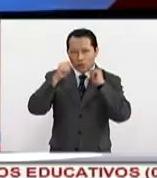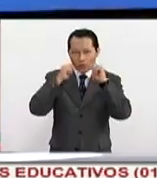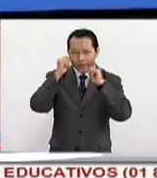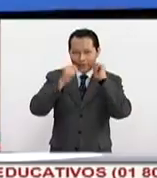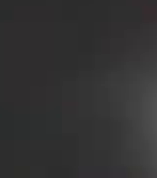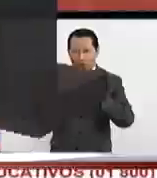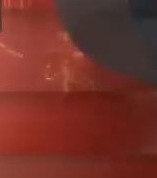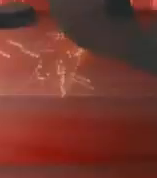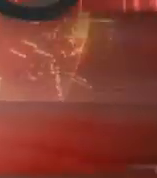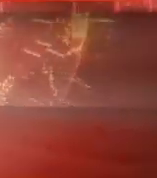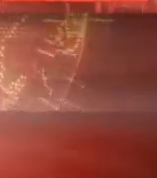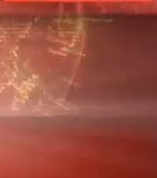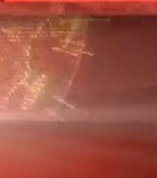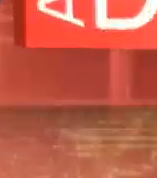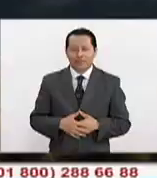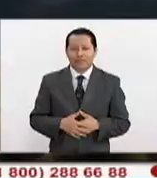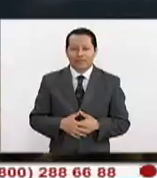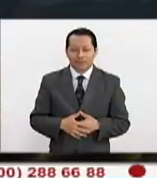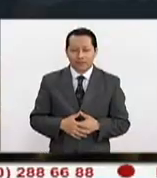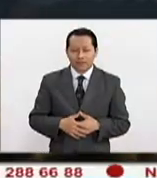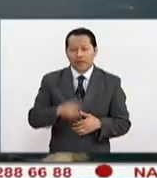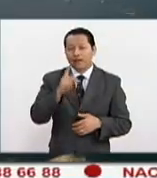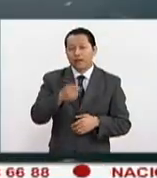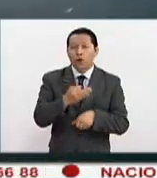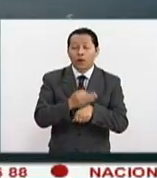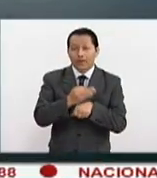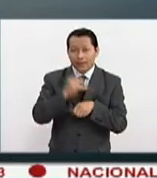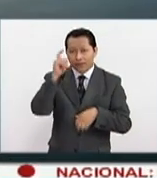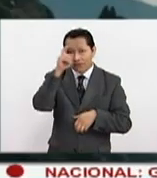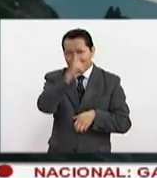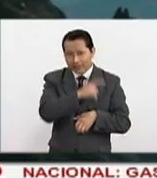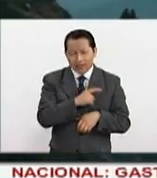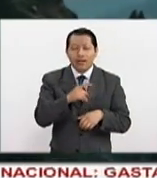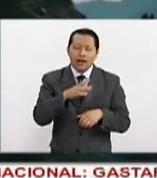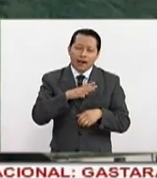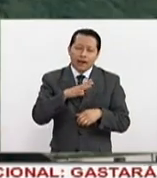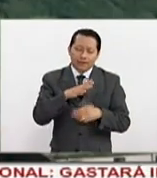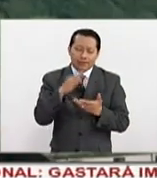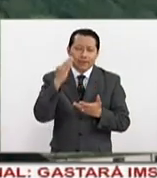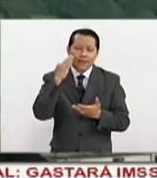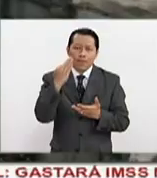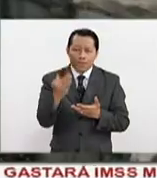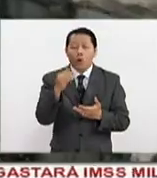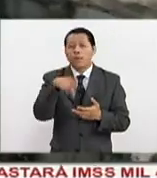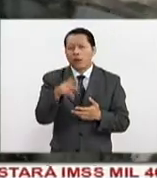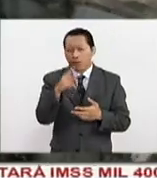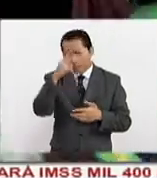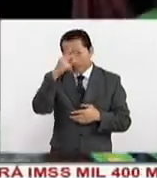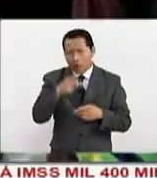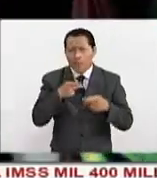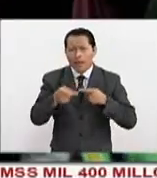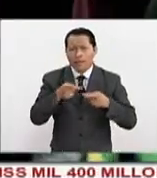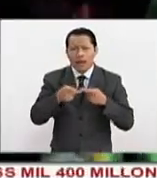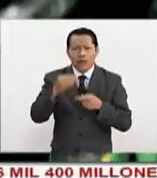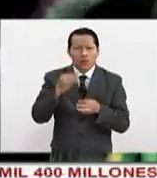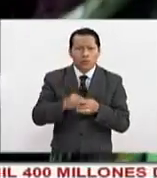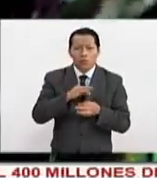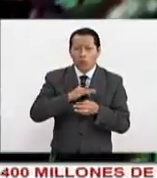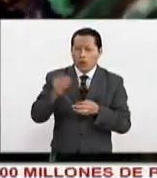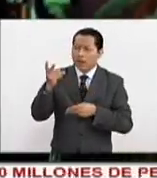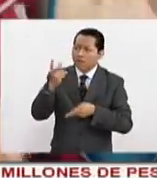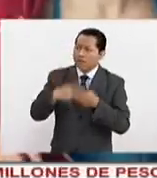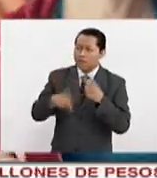Turístico. A pesar del momento difícil por el que se atraviesa, México está preparado para recibir a los